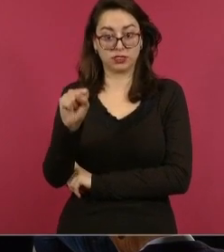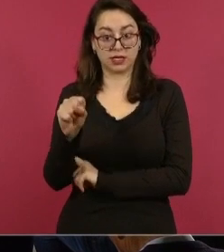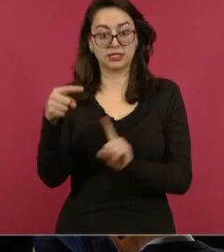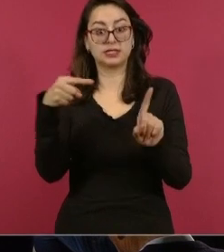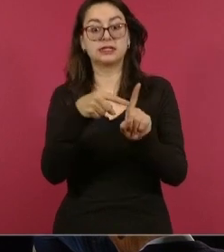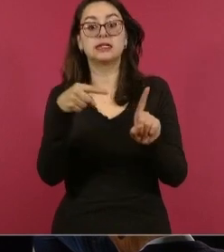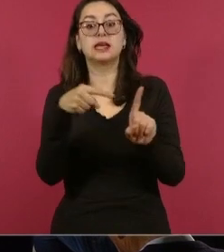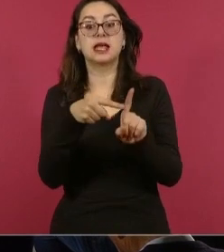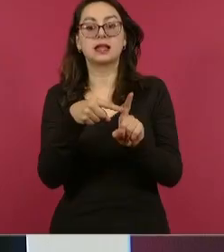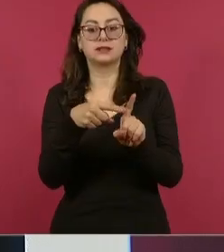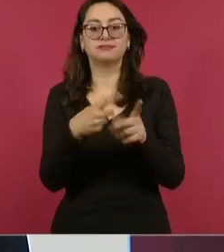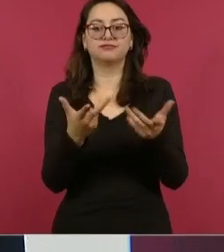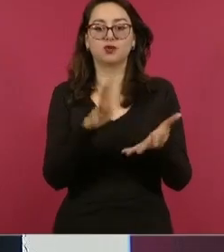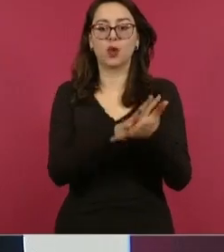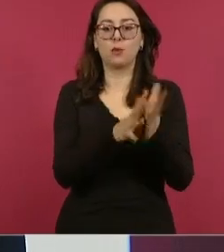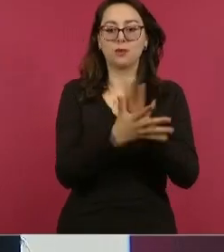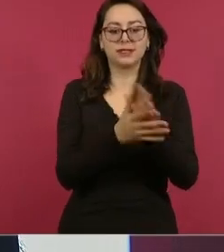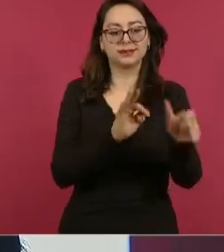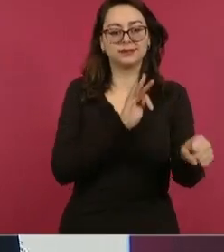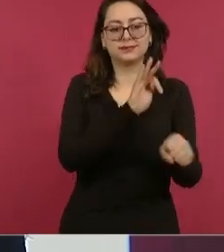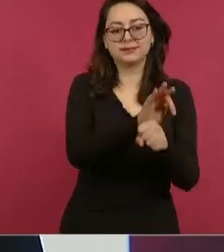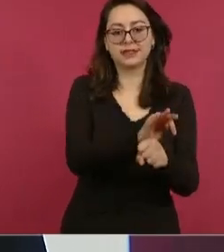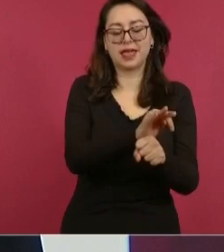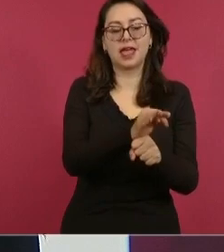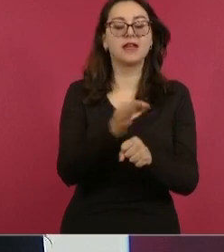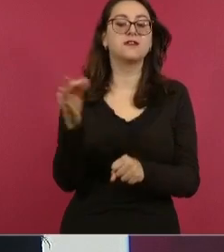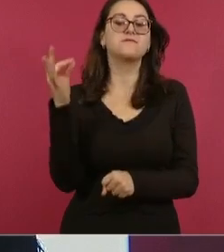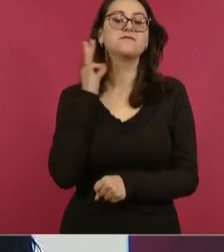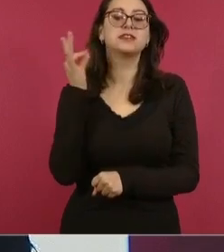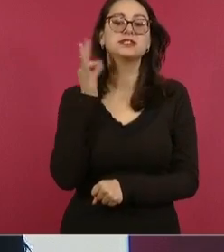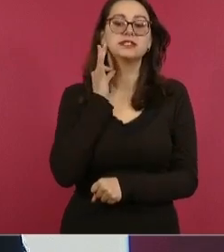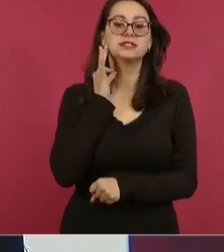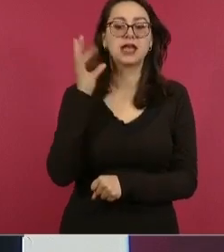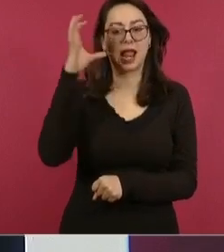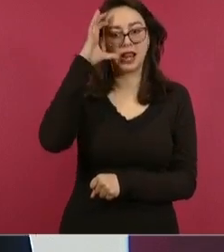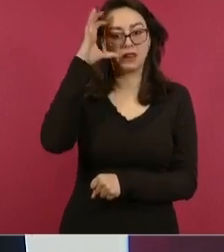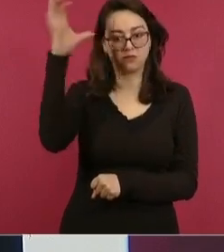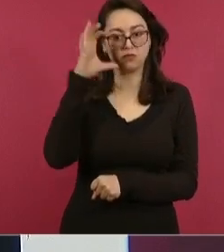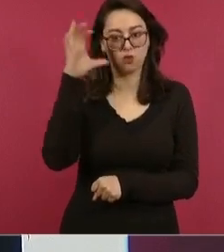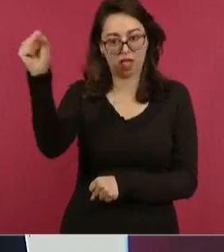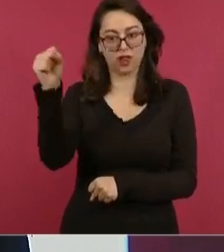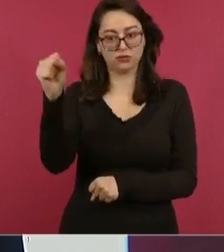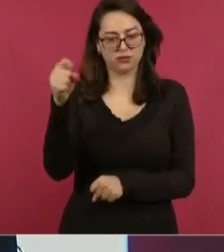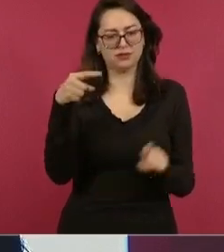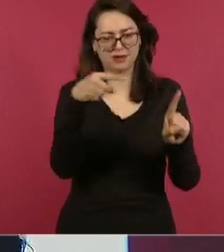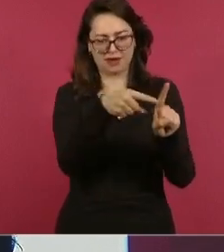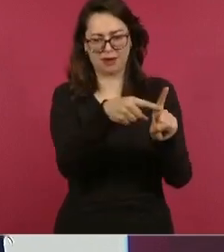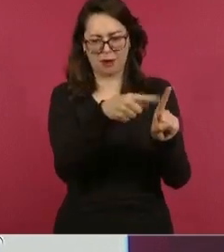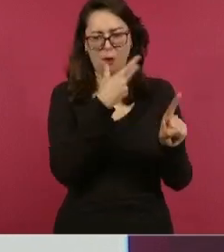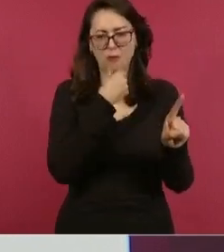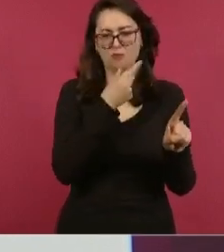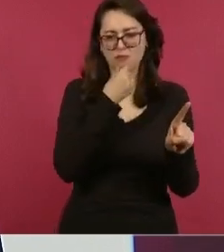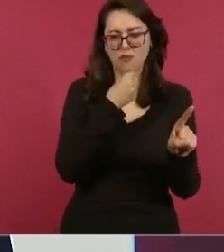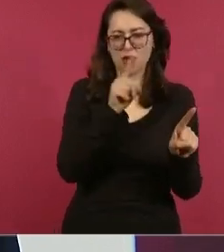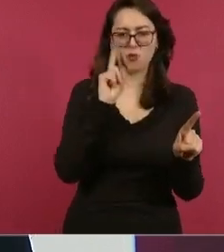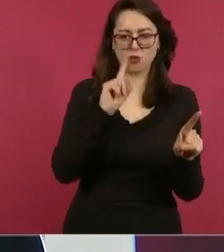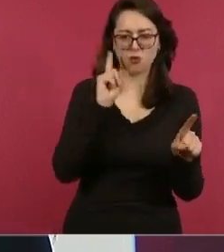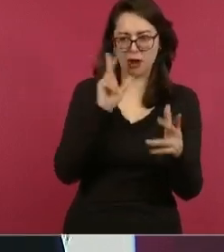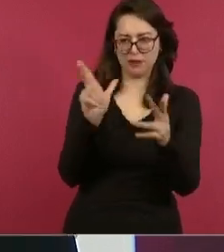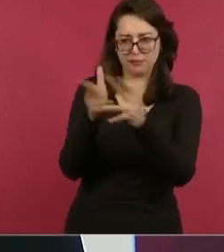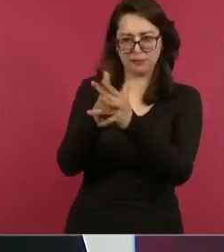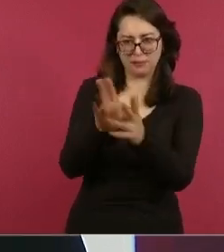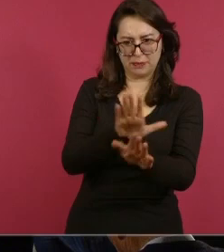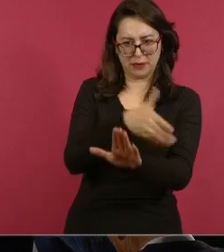fiscal de Morelos, Uriel Carmona, acusado de encubrir un feminicidio. Así lo reveló